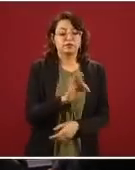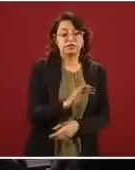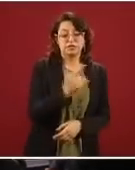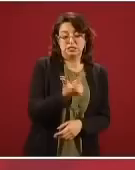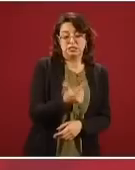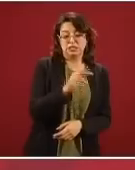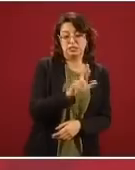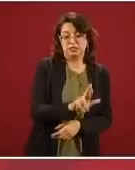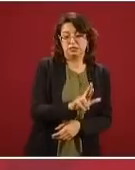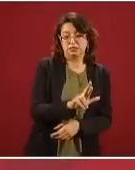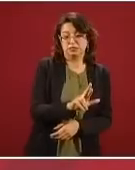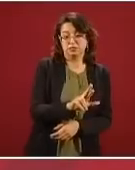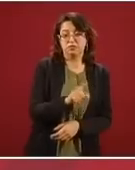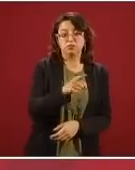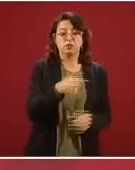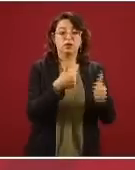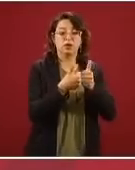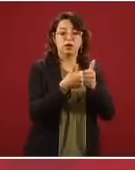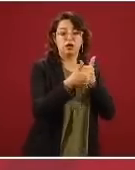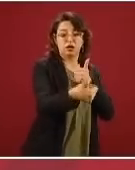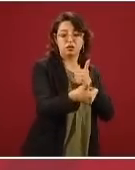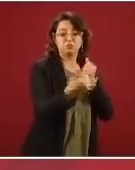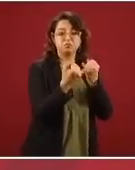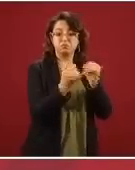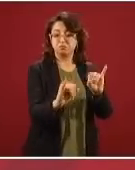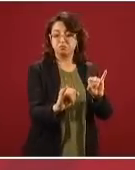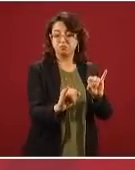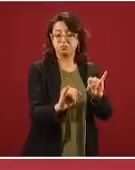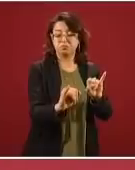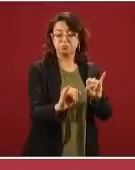Fiscalía, siendo autónoma,